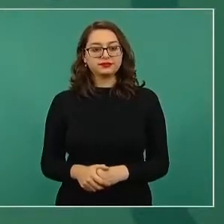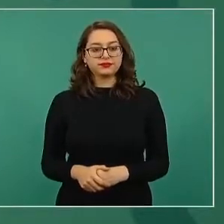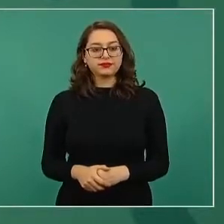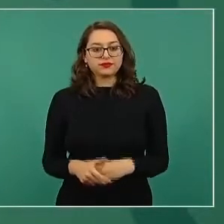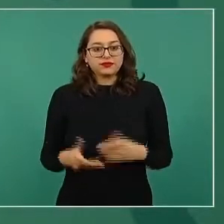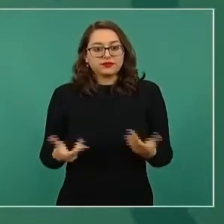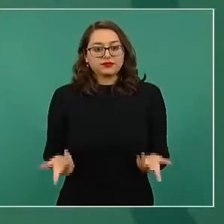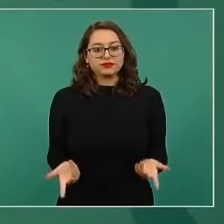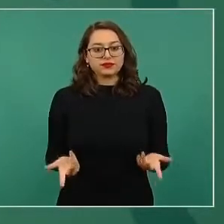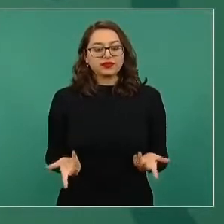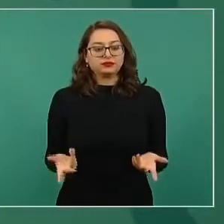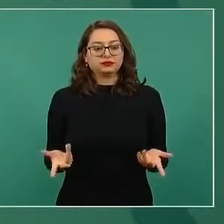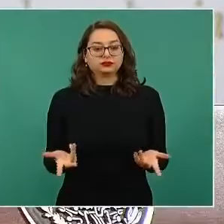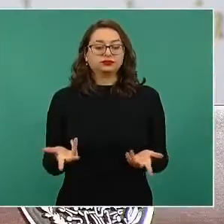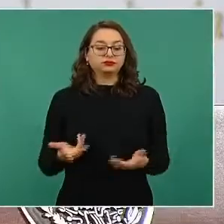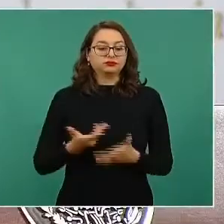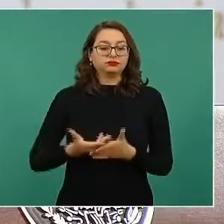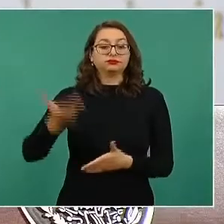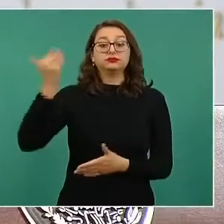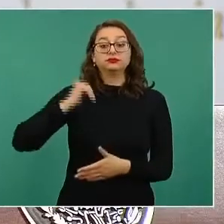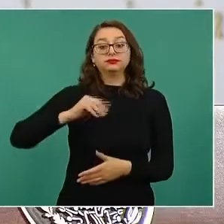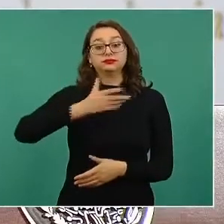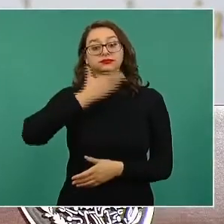porque eso se puso de moda.